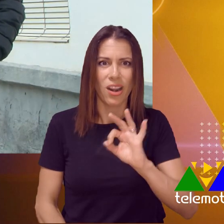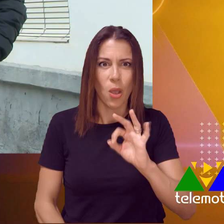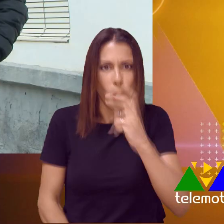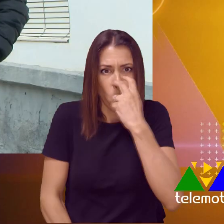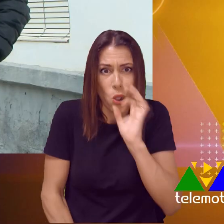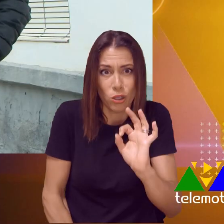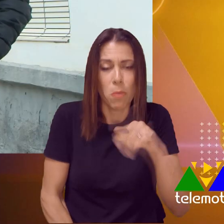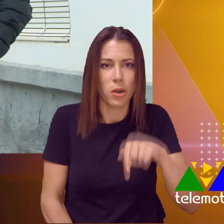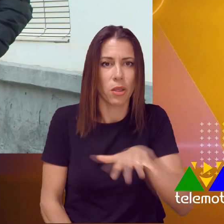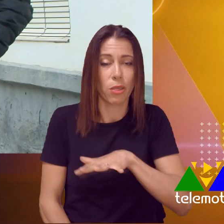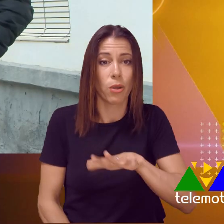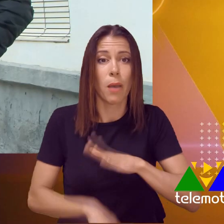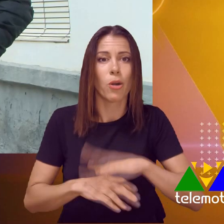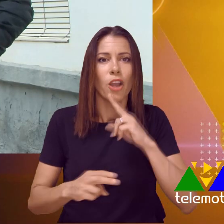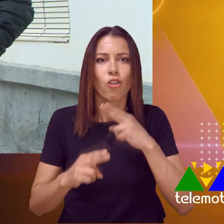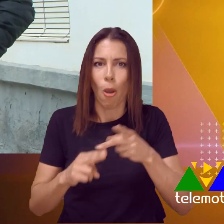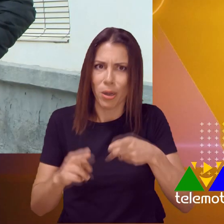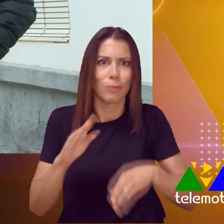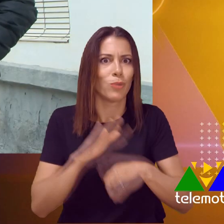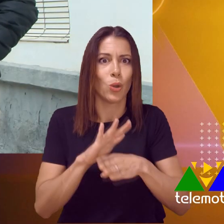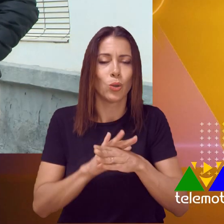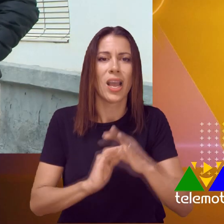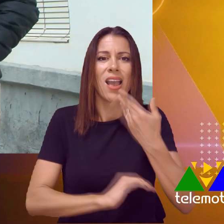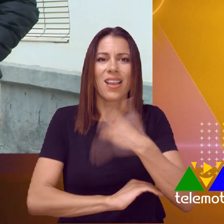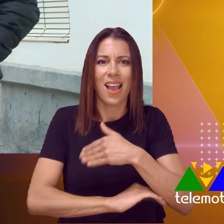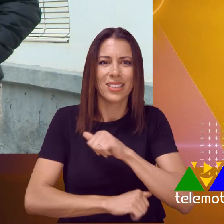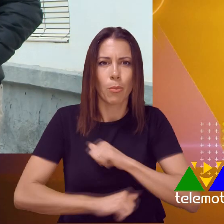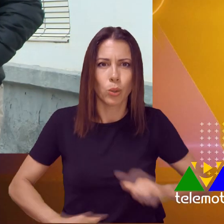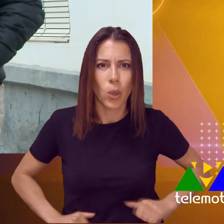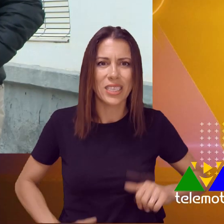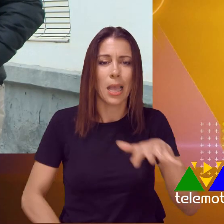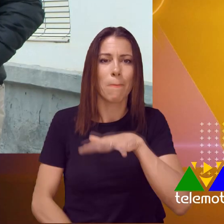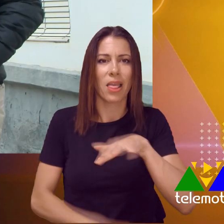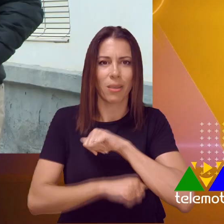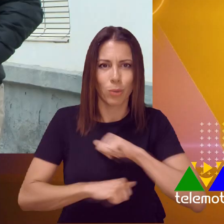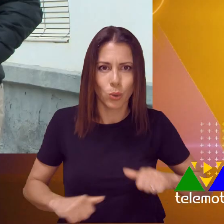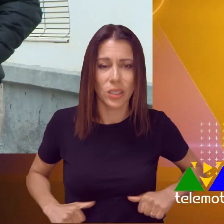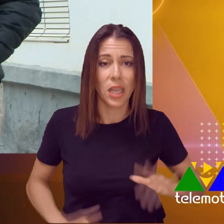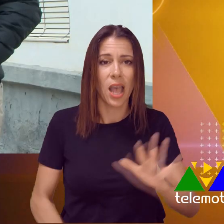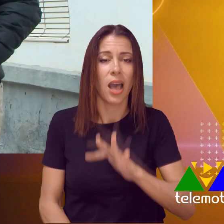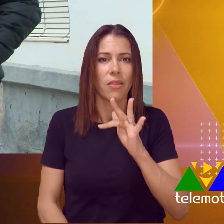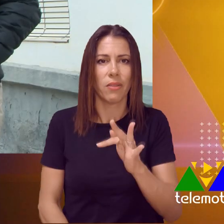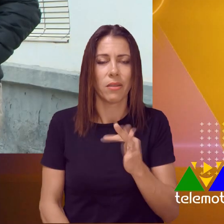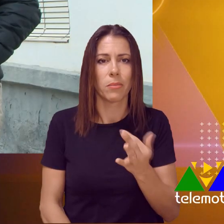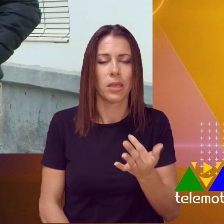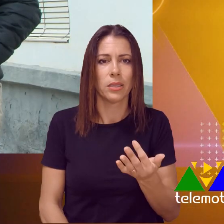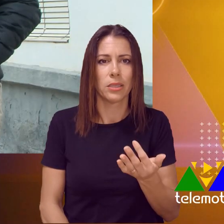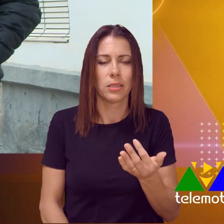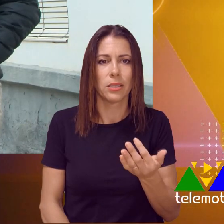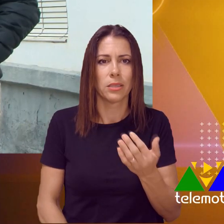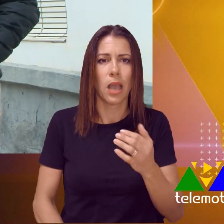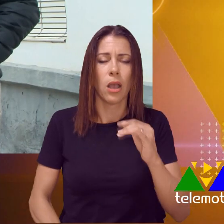curioso, pero el nombre se ha mantenido. Calle Portugueses, Plaza Portugueses, e incluso en